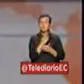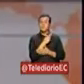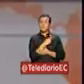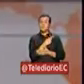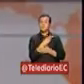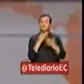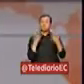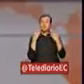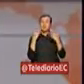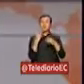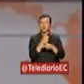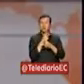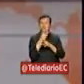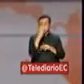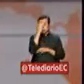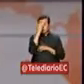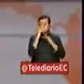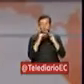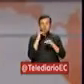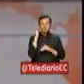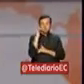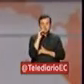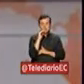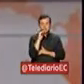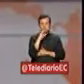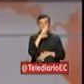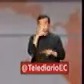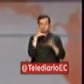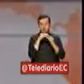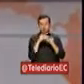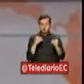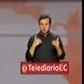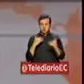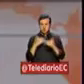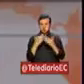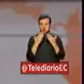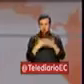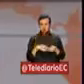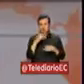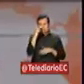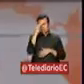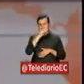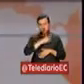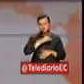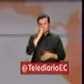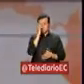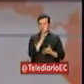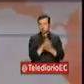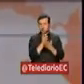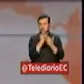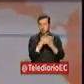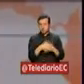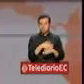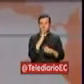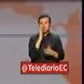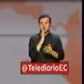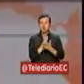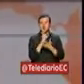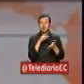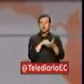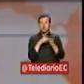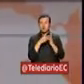es que el Consejo de Educación Superior, por todos los antecedentes anotados, decidió intervenir. La intervención